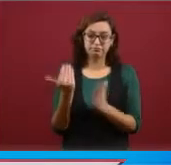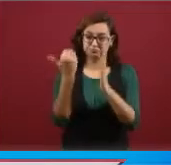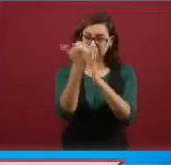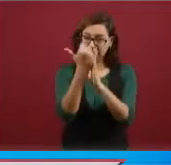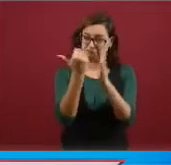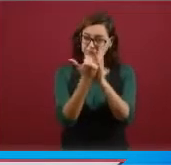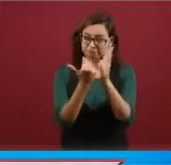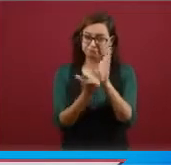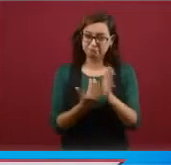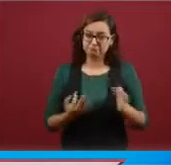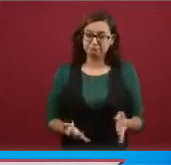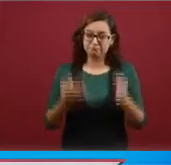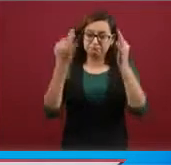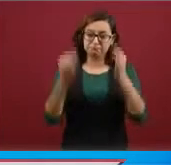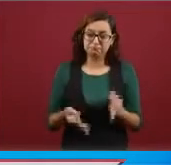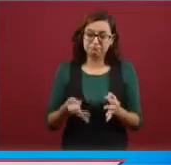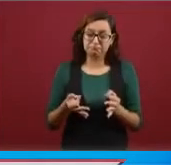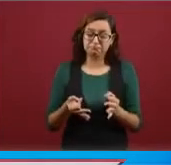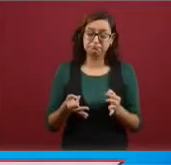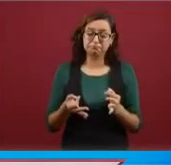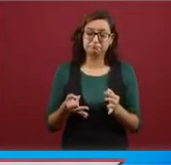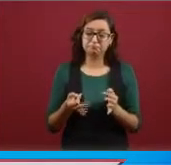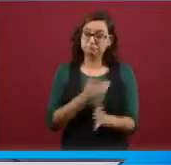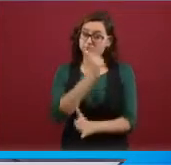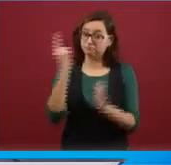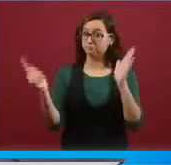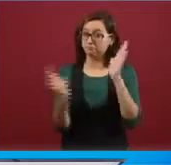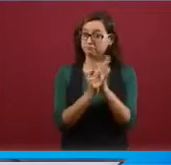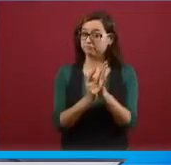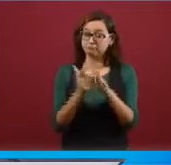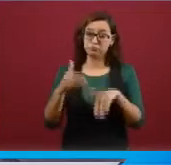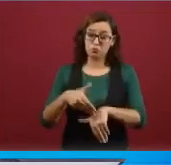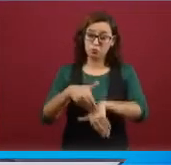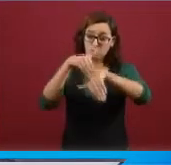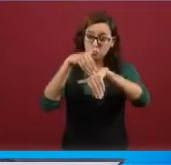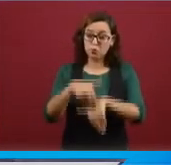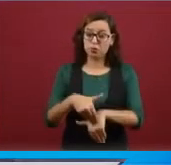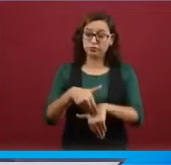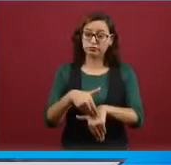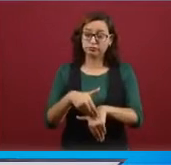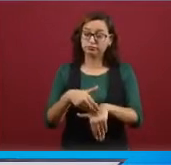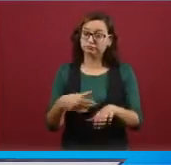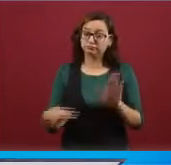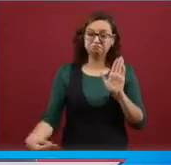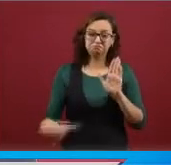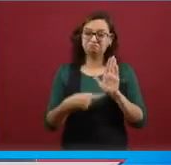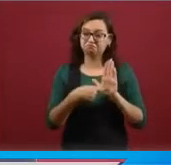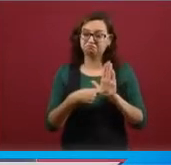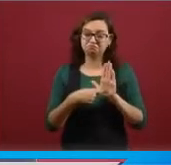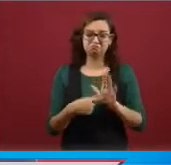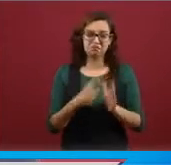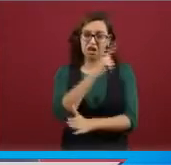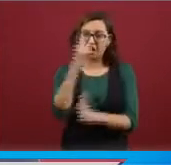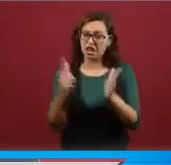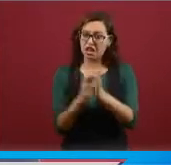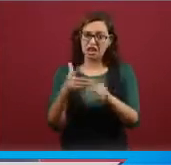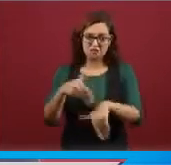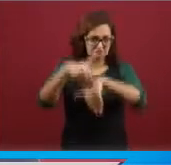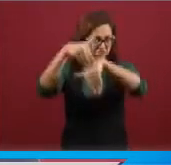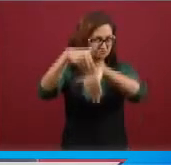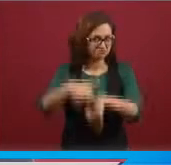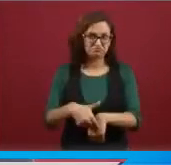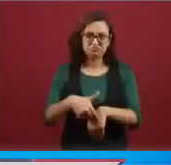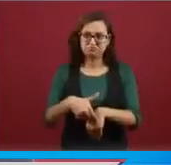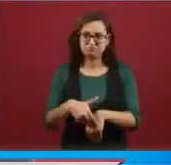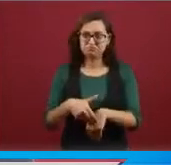rectitud y apegarnos a la ley. Al margen de la ley nada y por encima de la ley nadie. El actuar de toda la